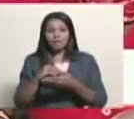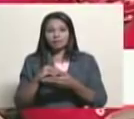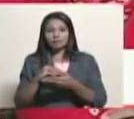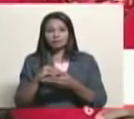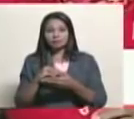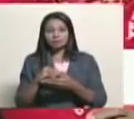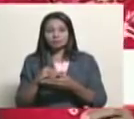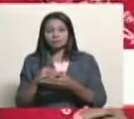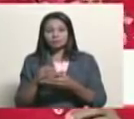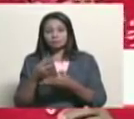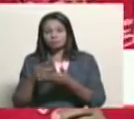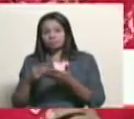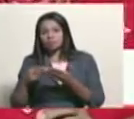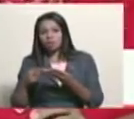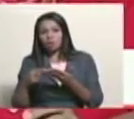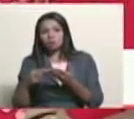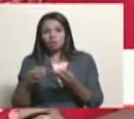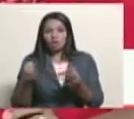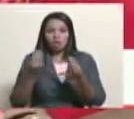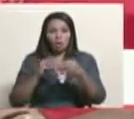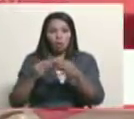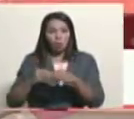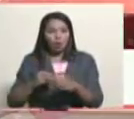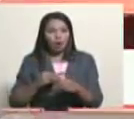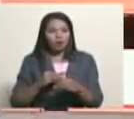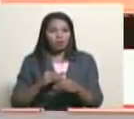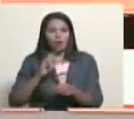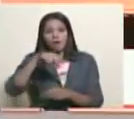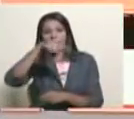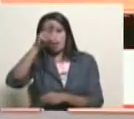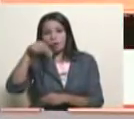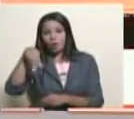de lo que está aconteciendo allá,